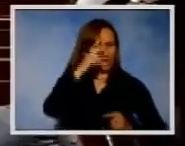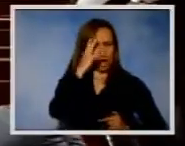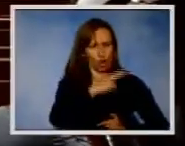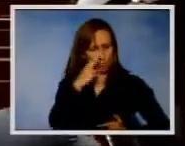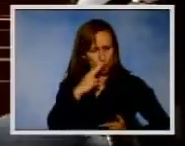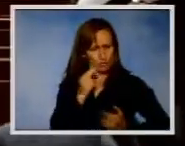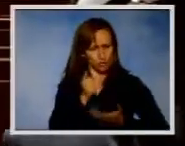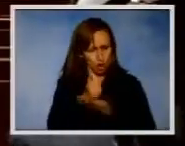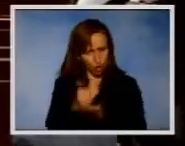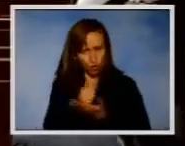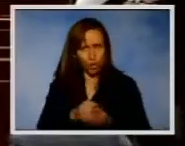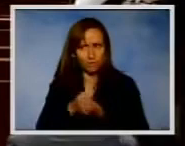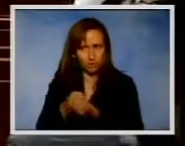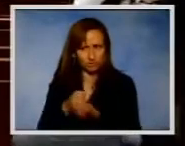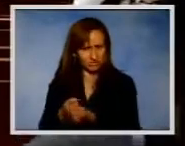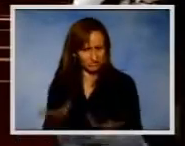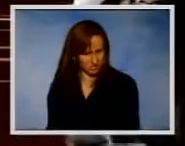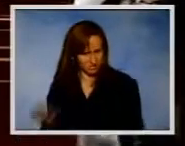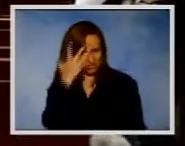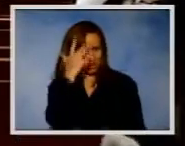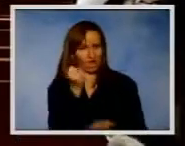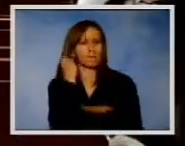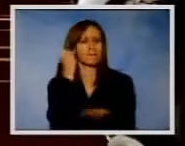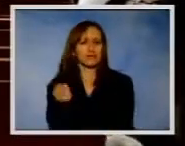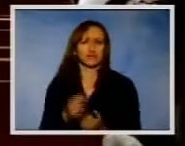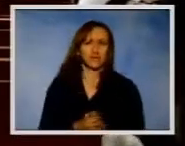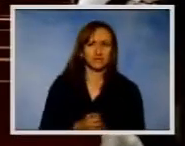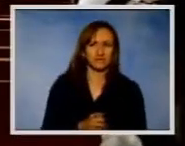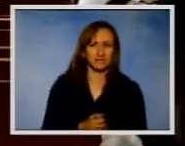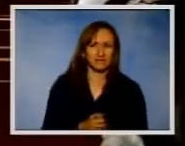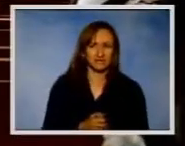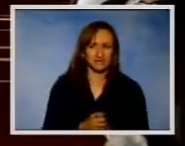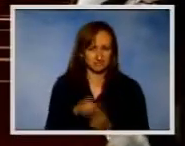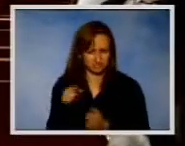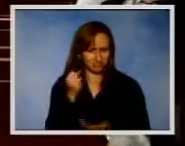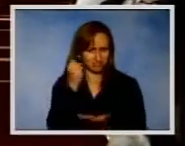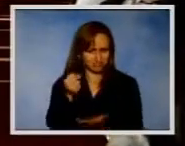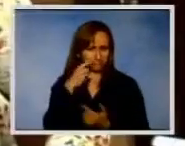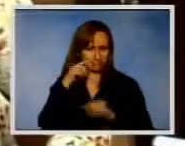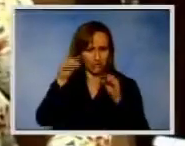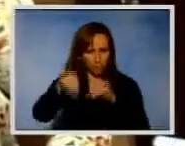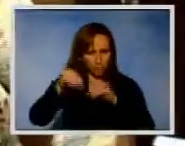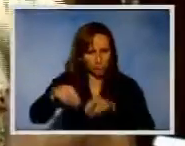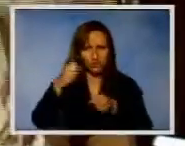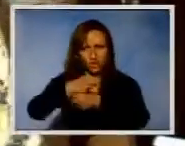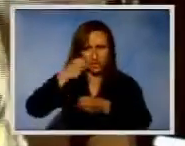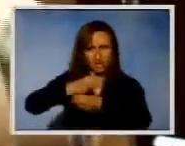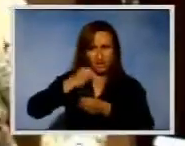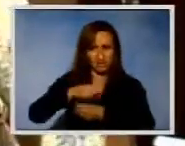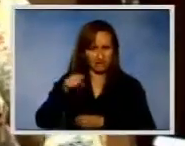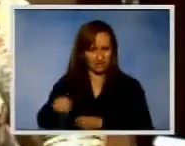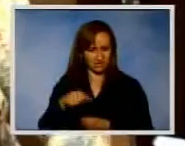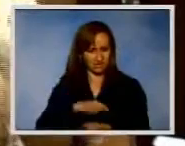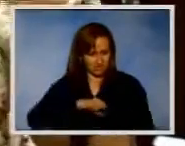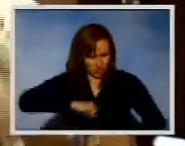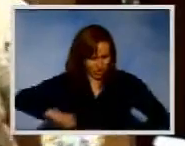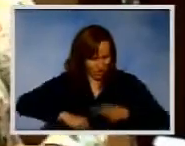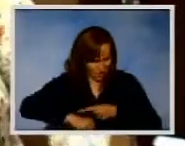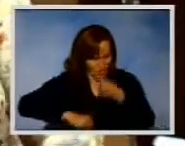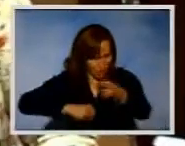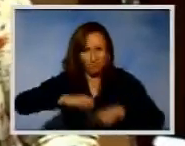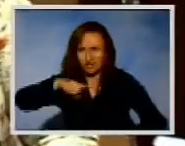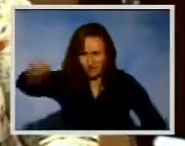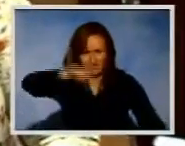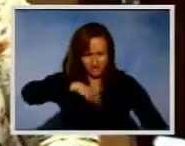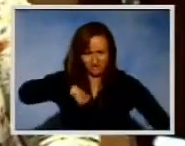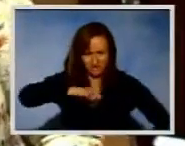ellas porque acaban de dar una partida presupuestal que va a garantizar la formación laboral. Eso es un deber, es un derecho